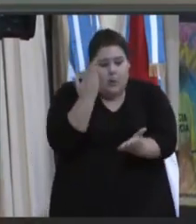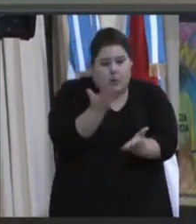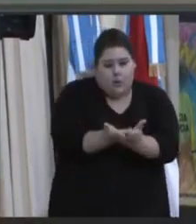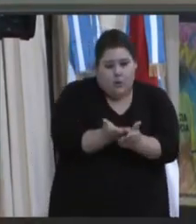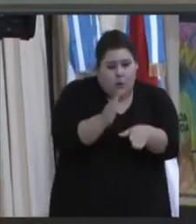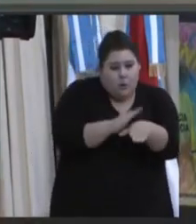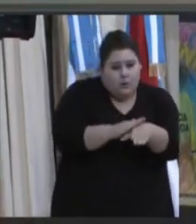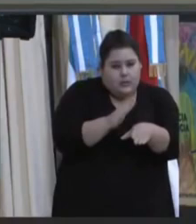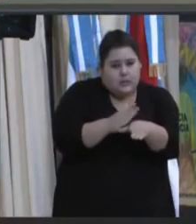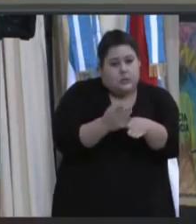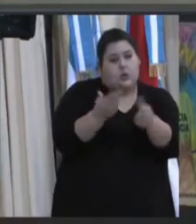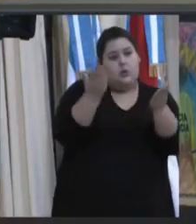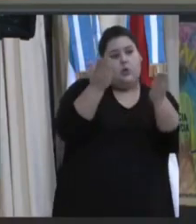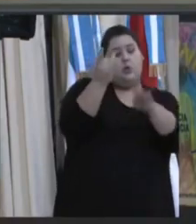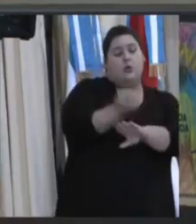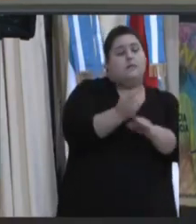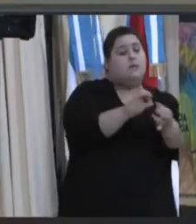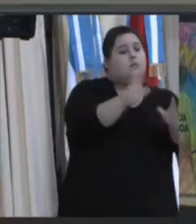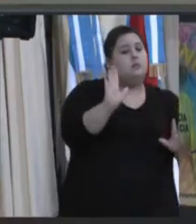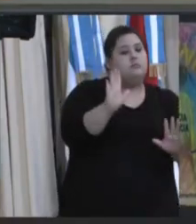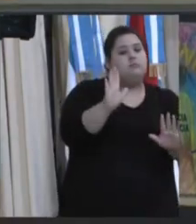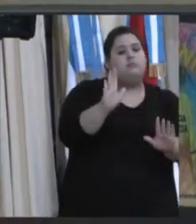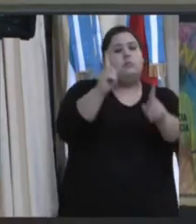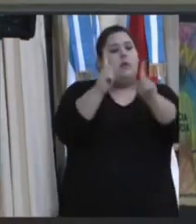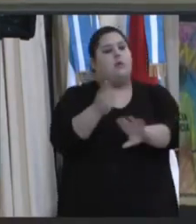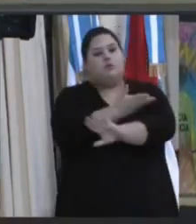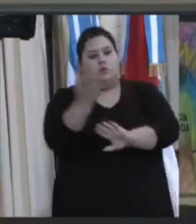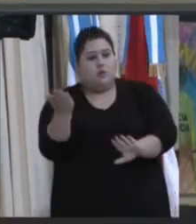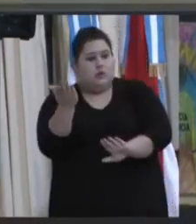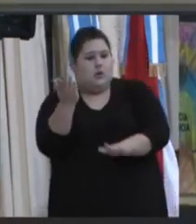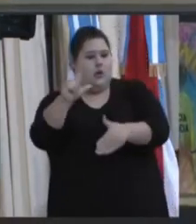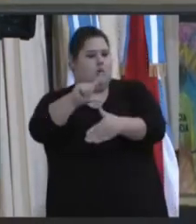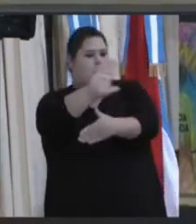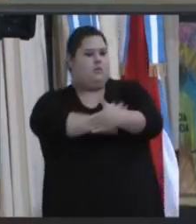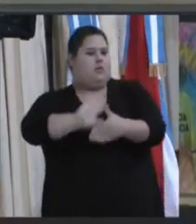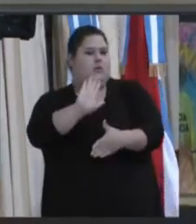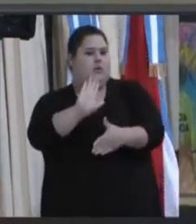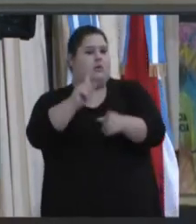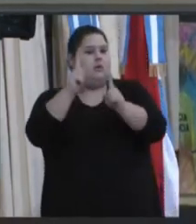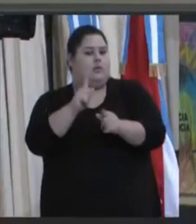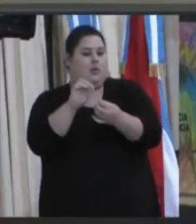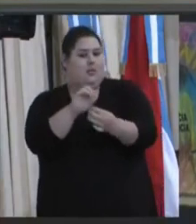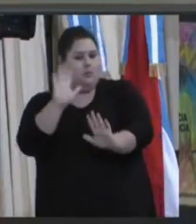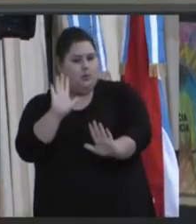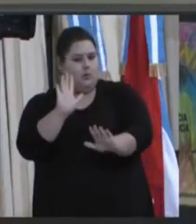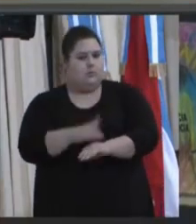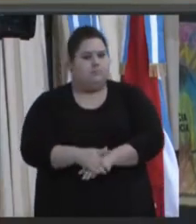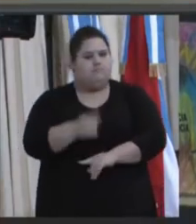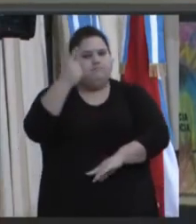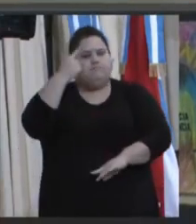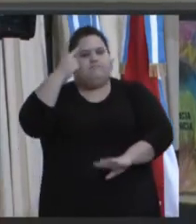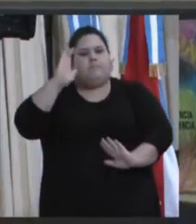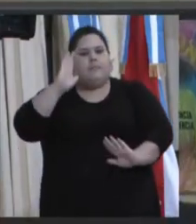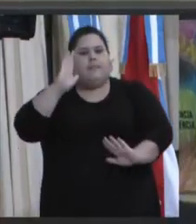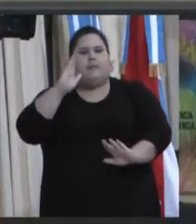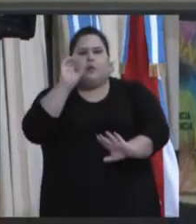con universidades democráticas, sino también con sociedades latinoamericanas y democráticas. Pensemos que no solo